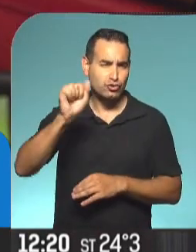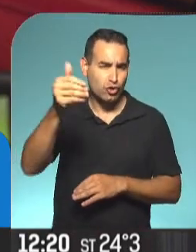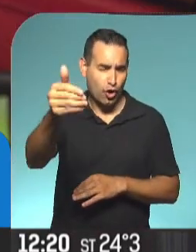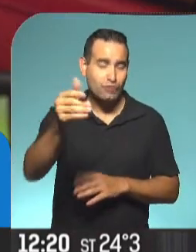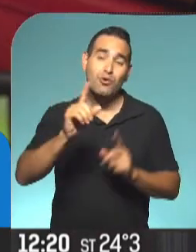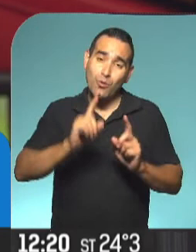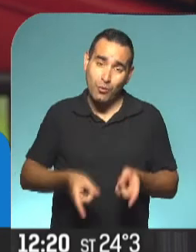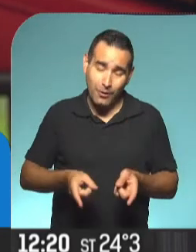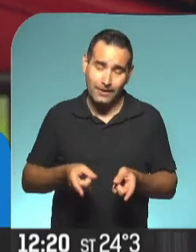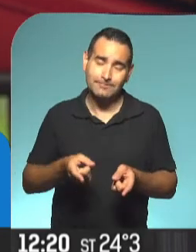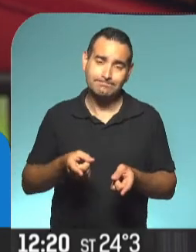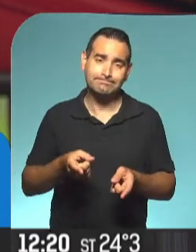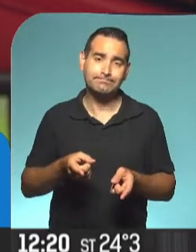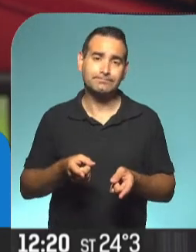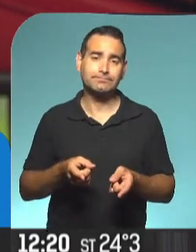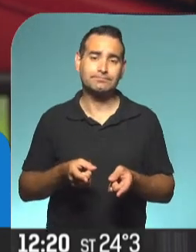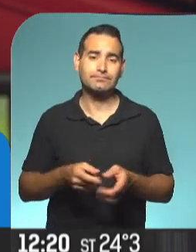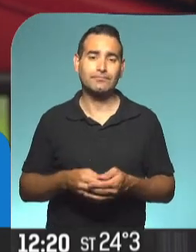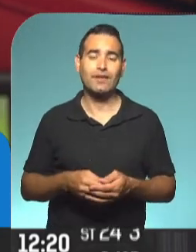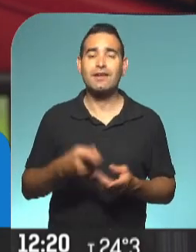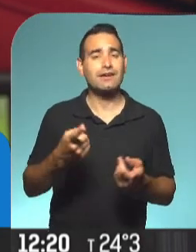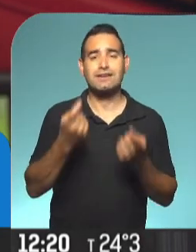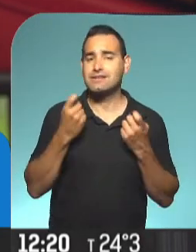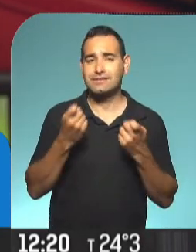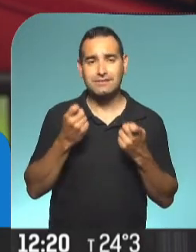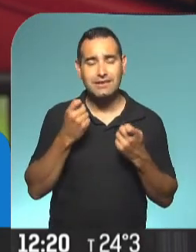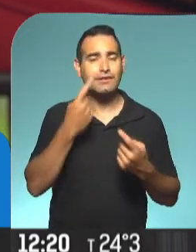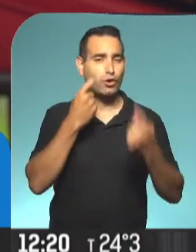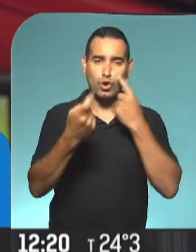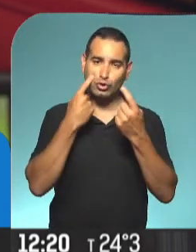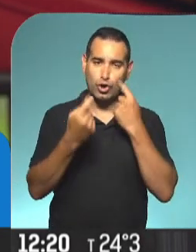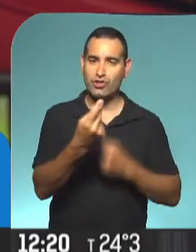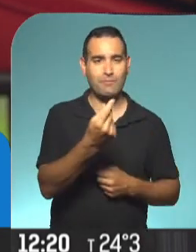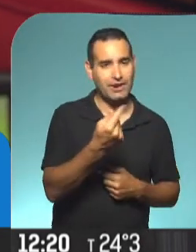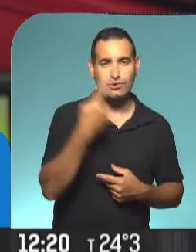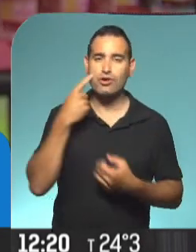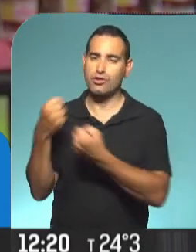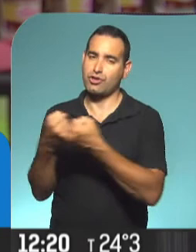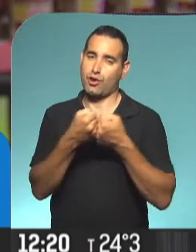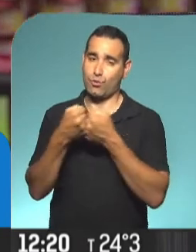sí considero que va a ser necesario los controles y los acuerdos de